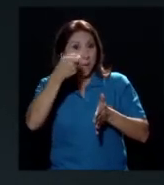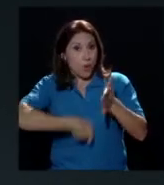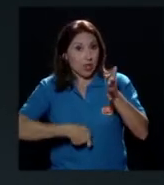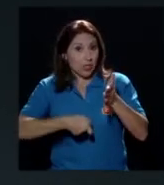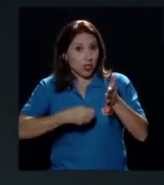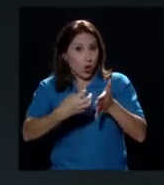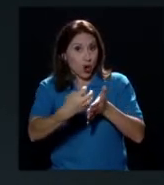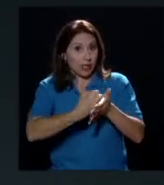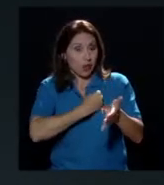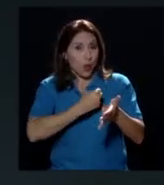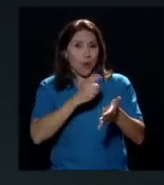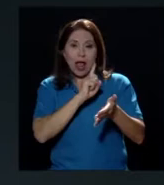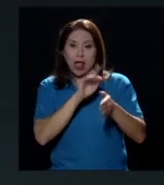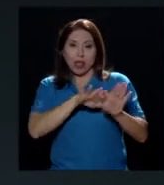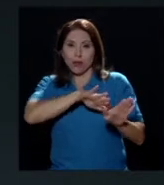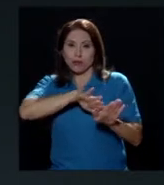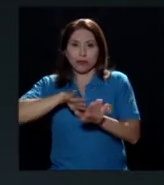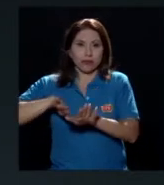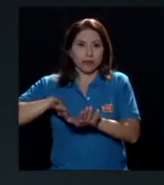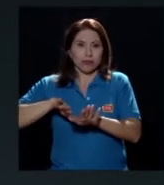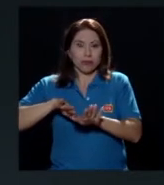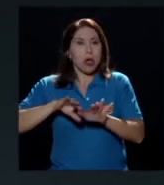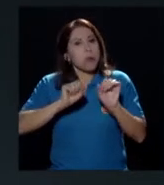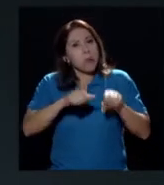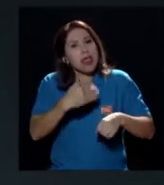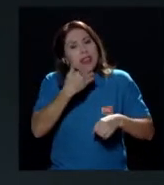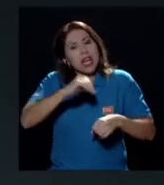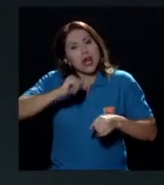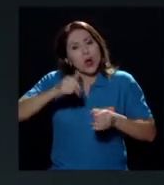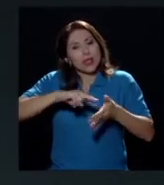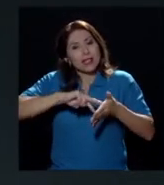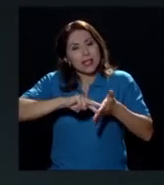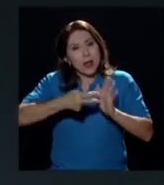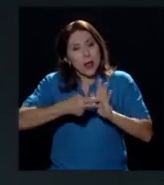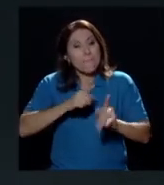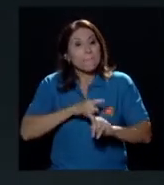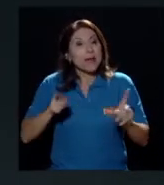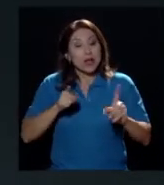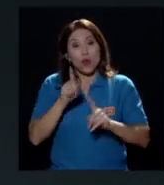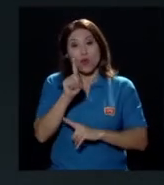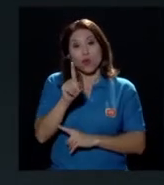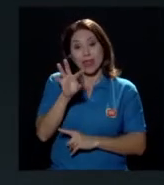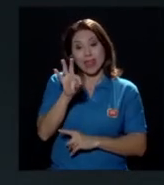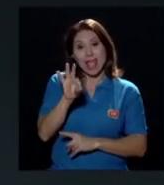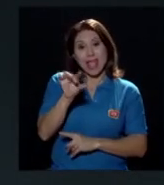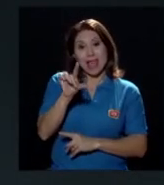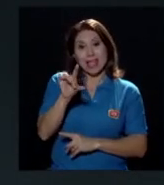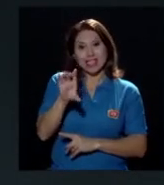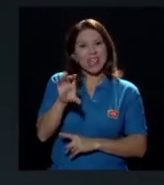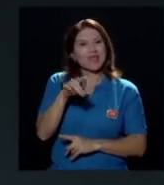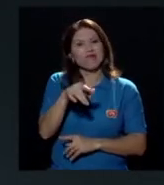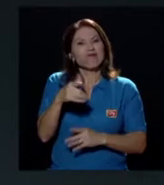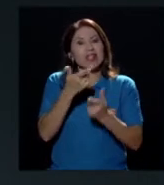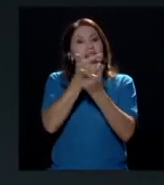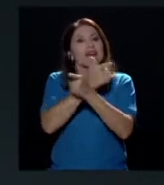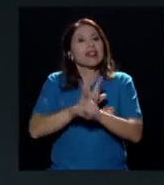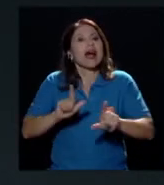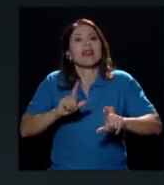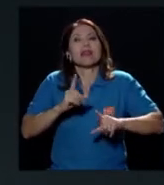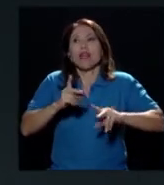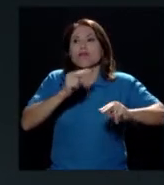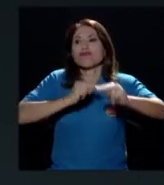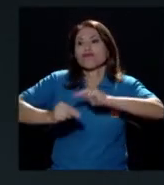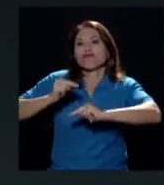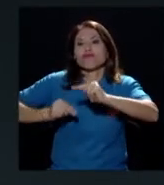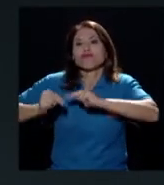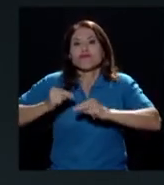Y un tratado de libre comercio, la libertad consiste en no pagar impuestos.